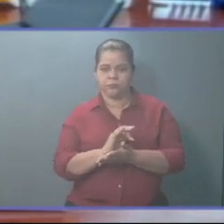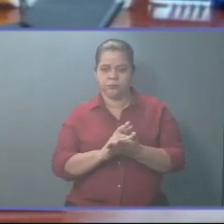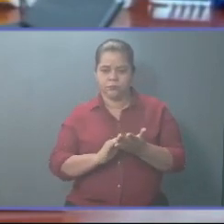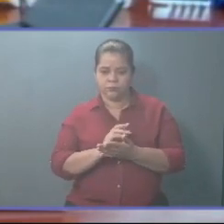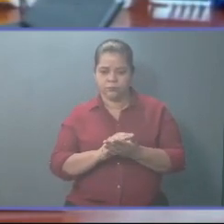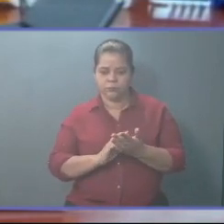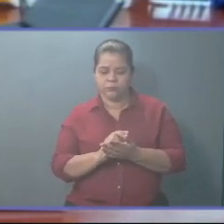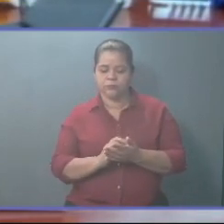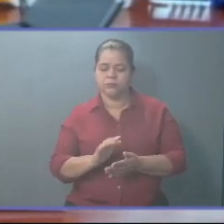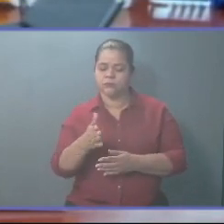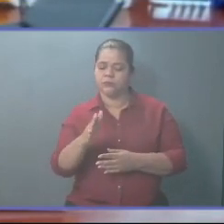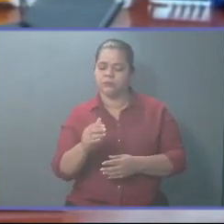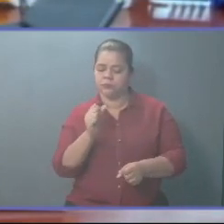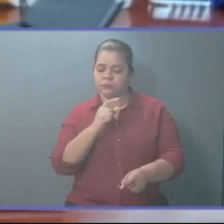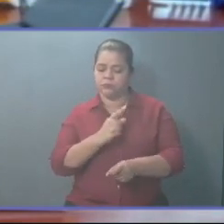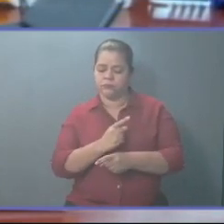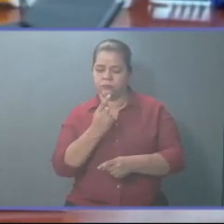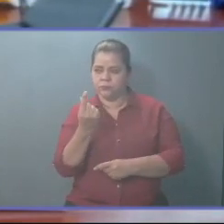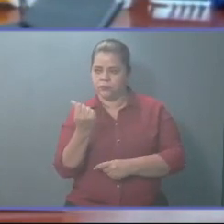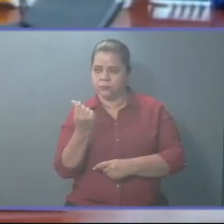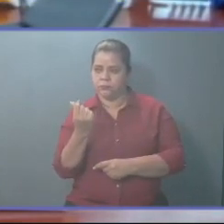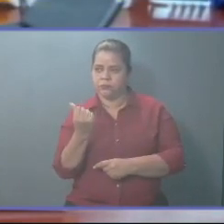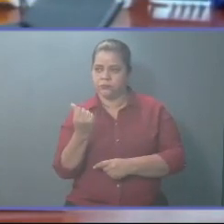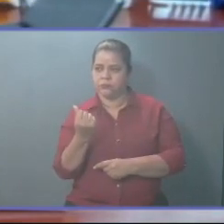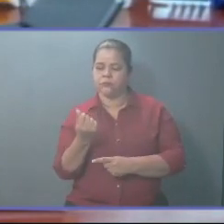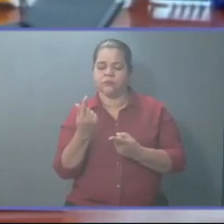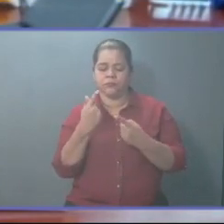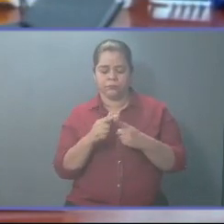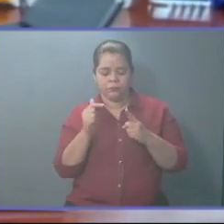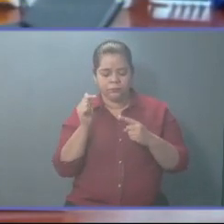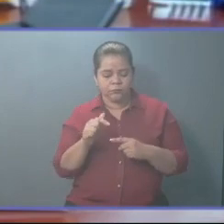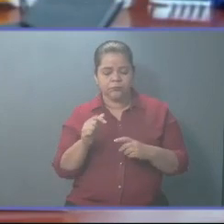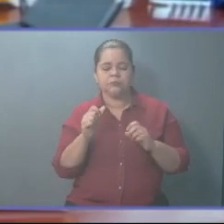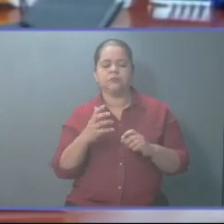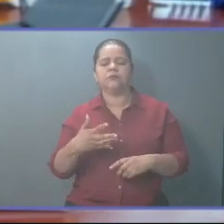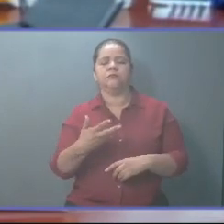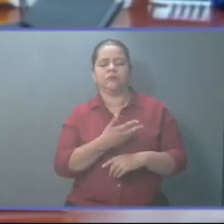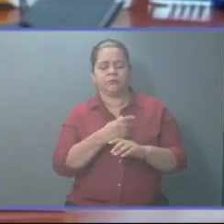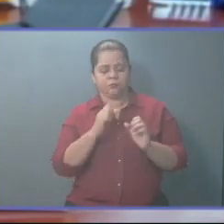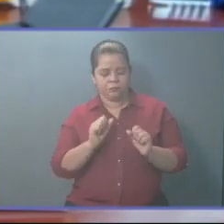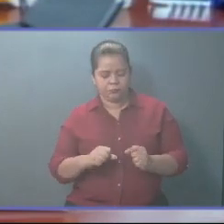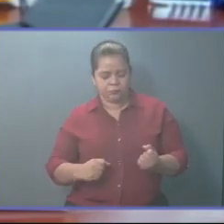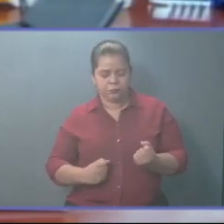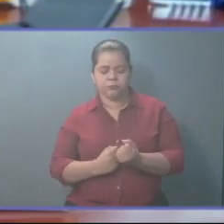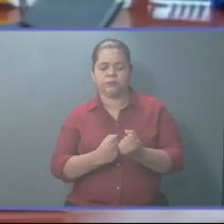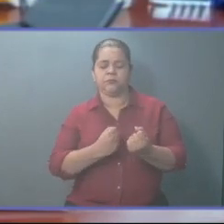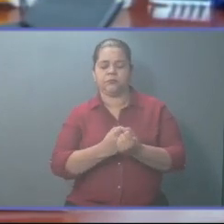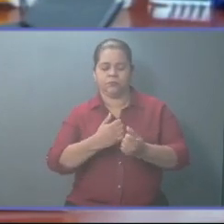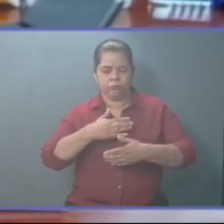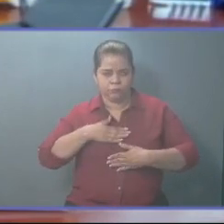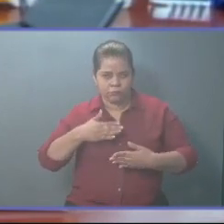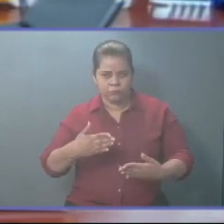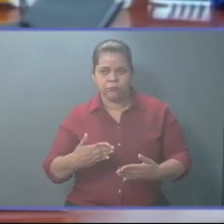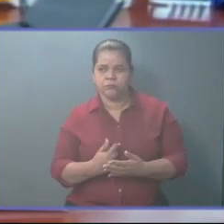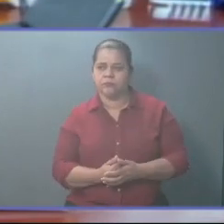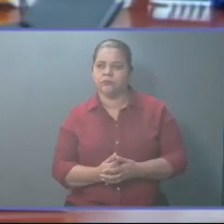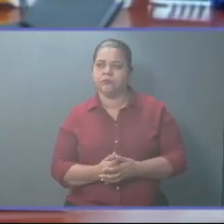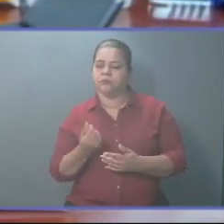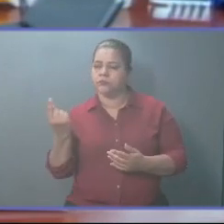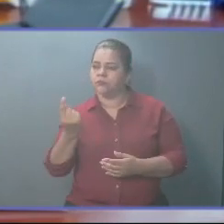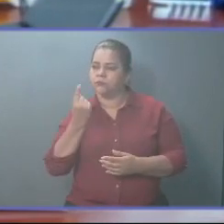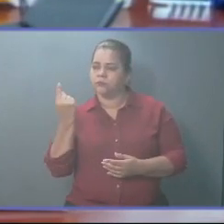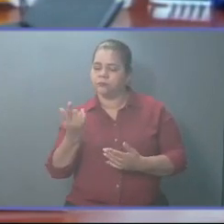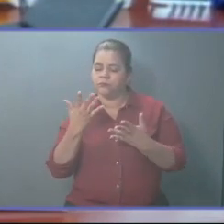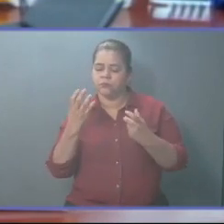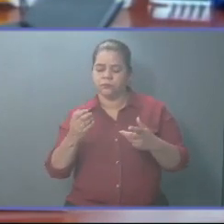uso adecuado de los fondos, y en eso pueden contar con nosotros que estamos a la orden. Así que nada más desearles el